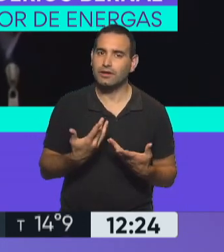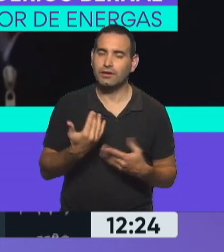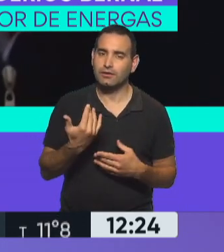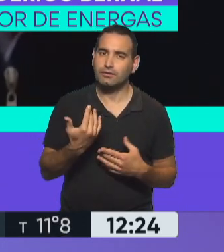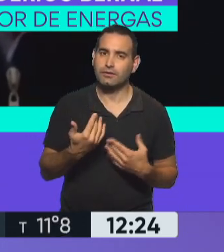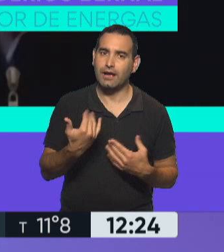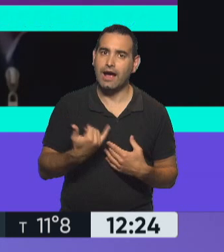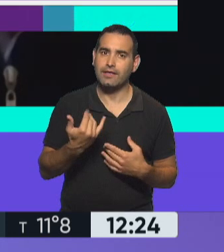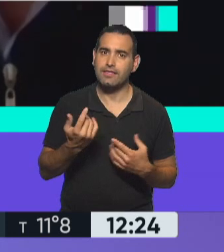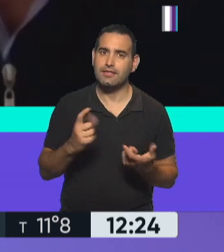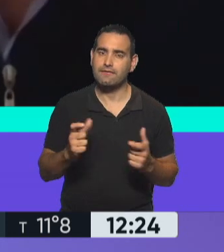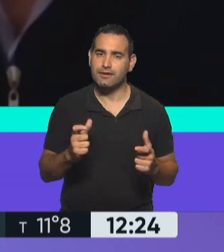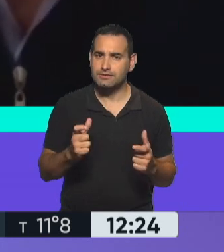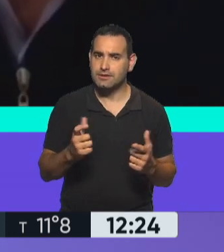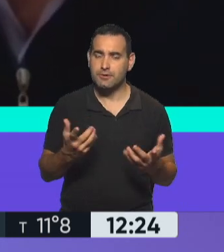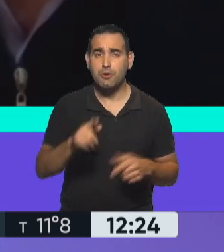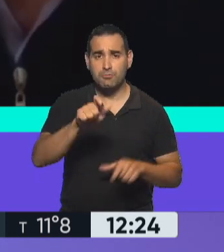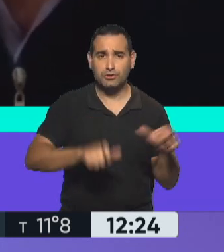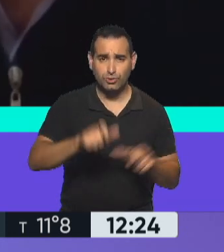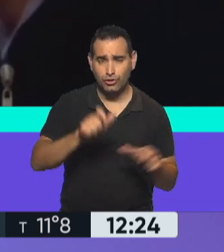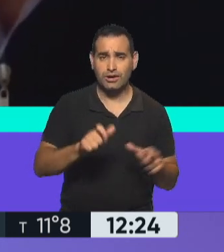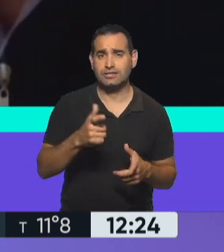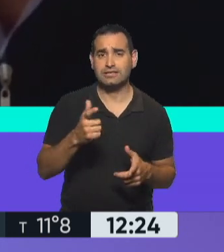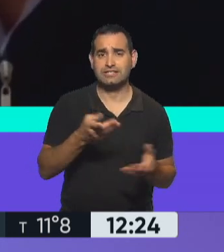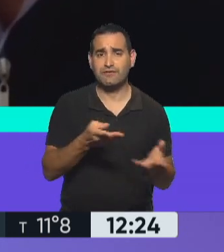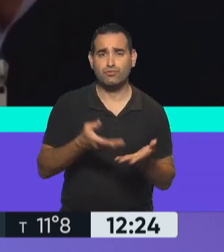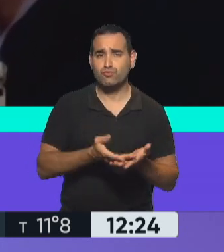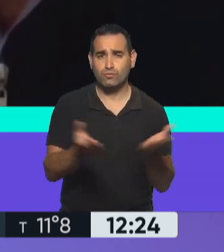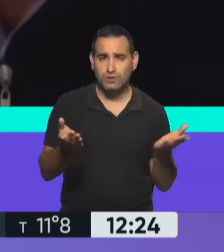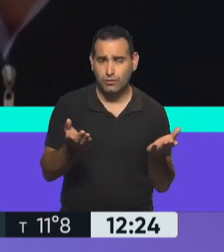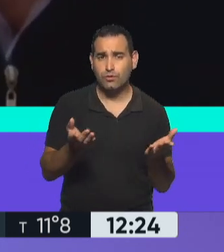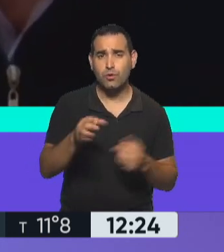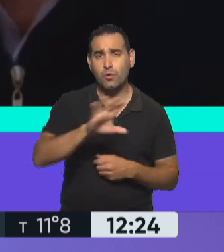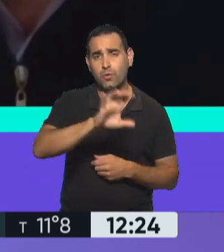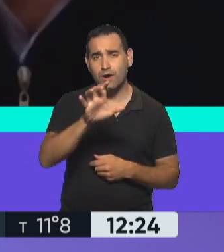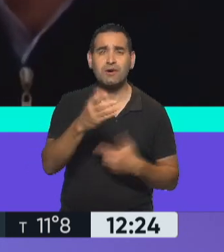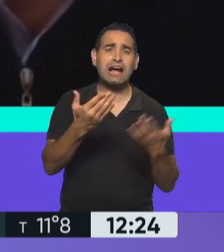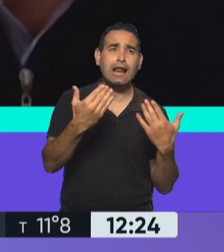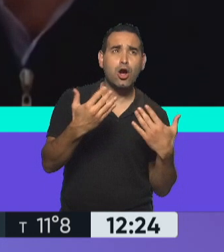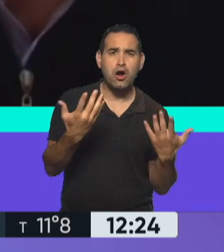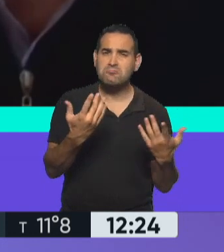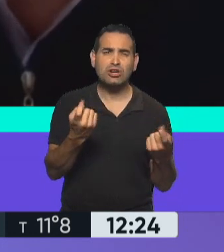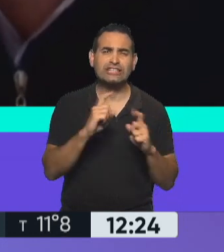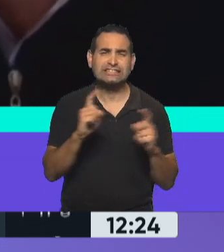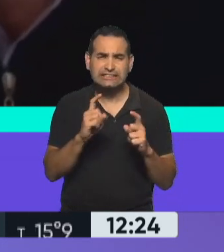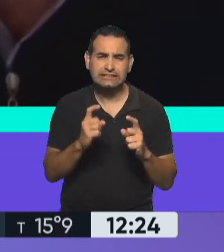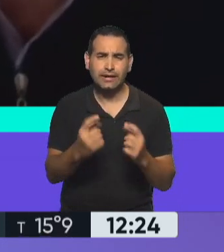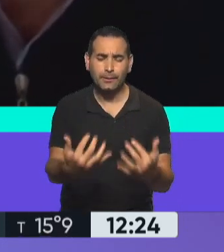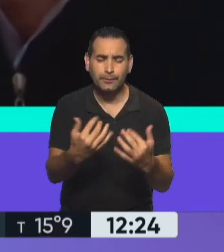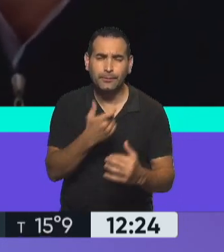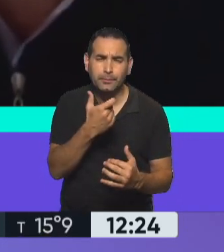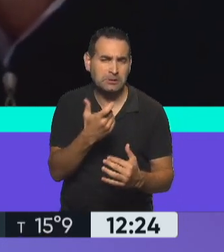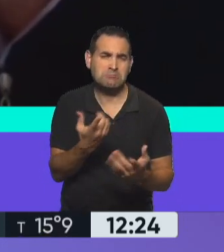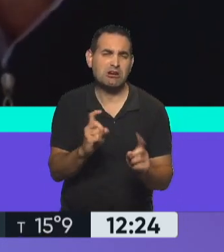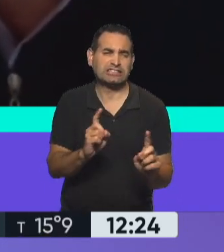diferencias en cuanto a quienes usan el servicio público en zonas más cálidas o que no tienen la necesidad de prender tantos días la estufa